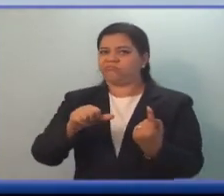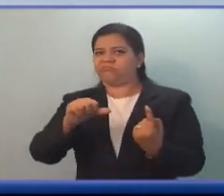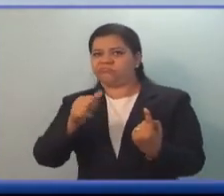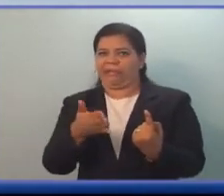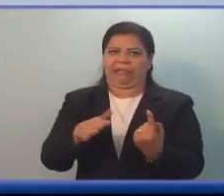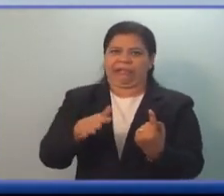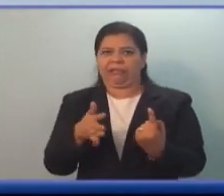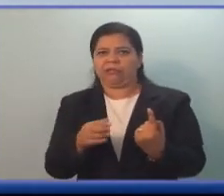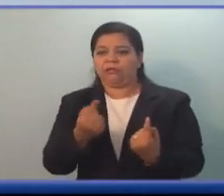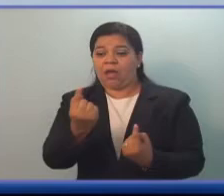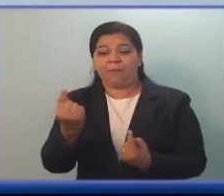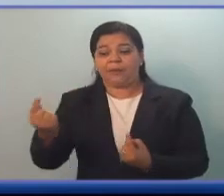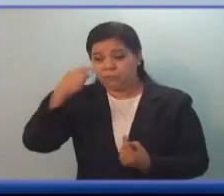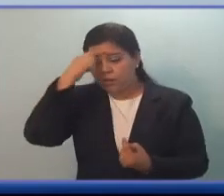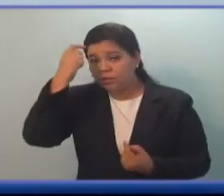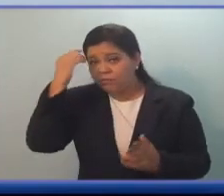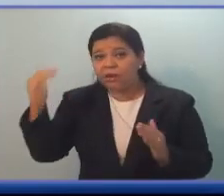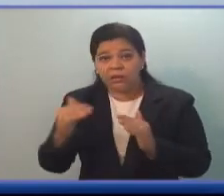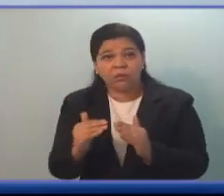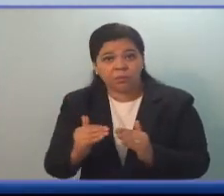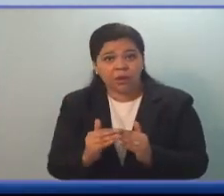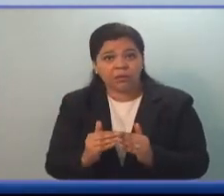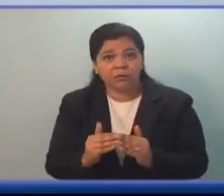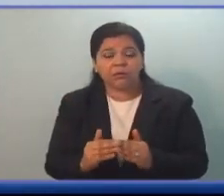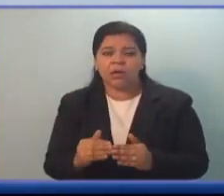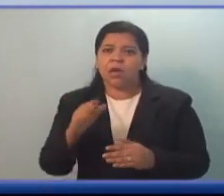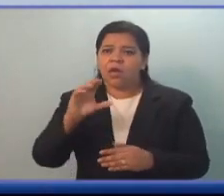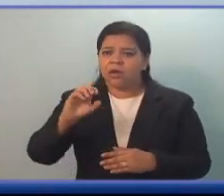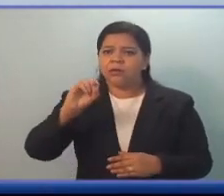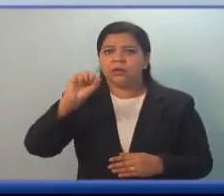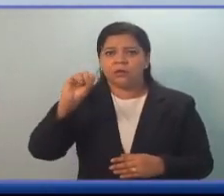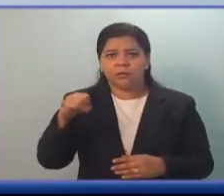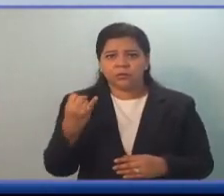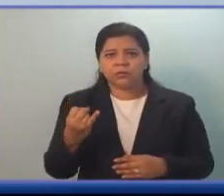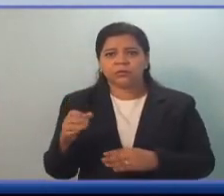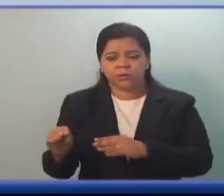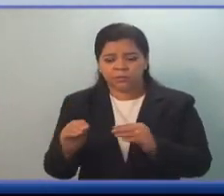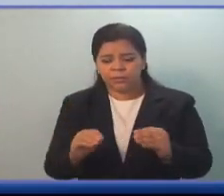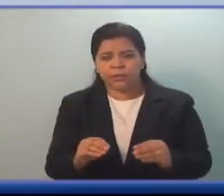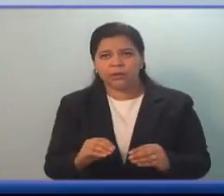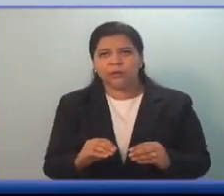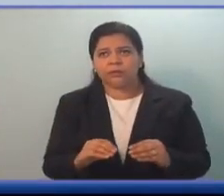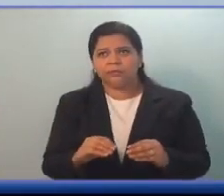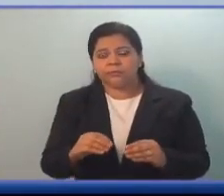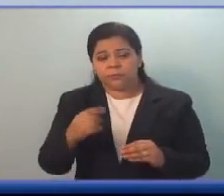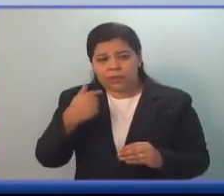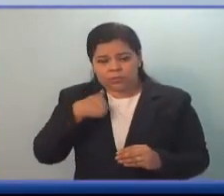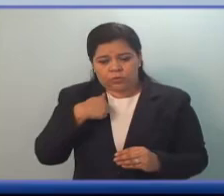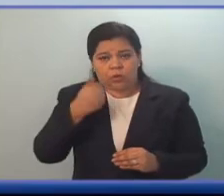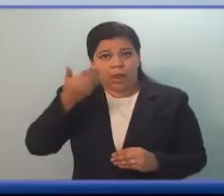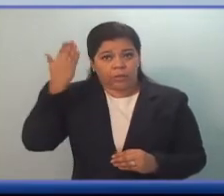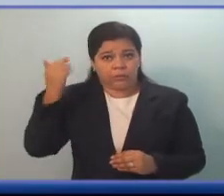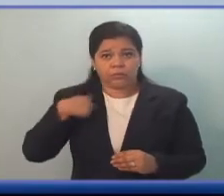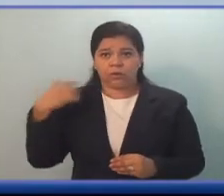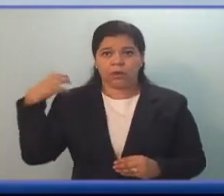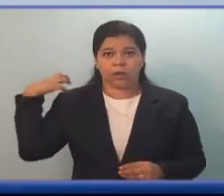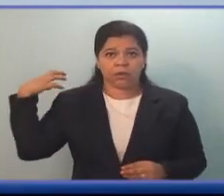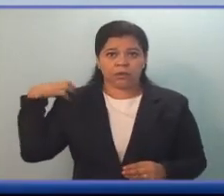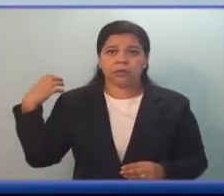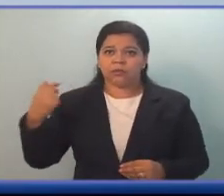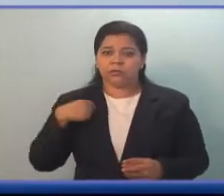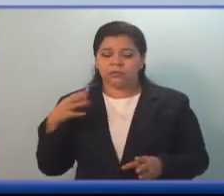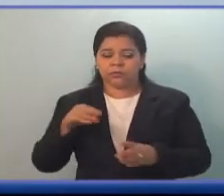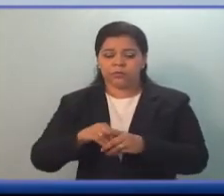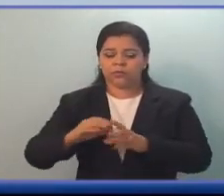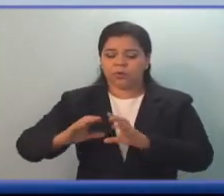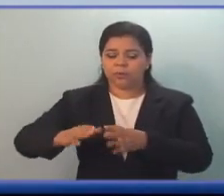algunos empleados, hay que decirlo. En la Corte ha estado implementando, bueno, en mi calidad de gerente jurídico he formado parte de la